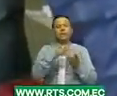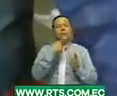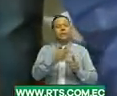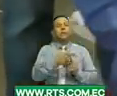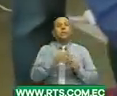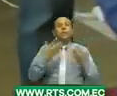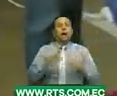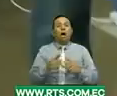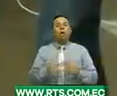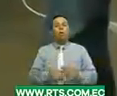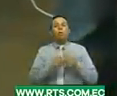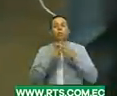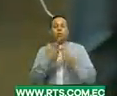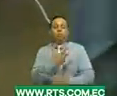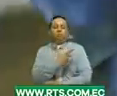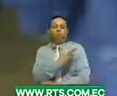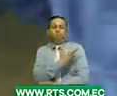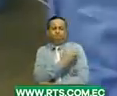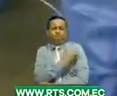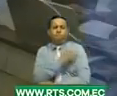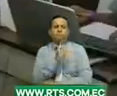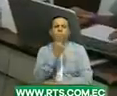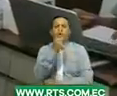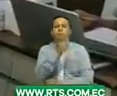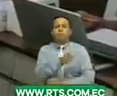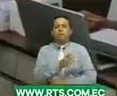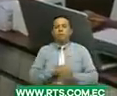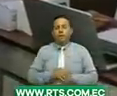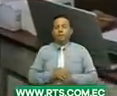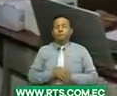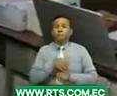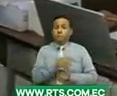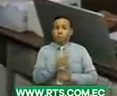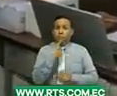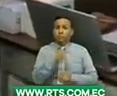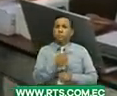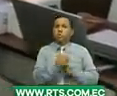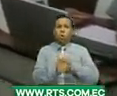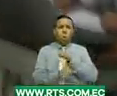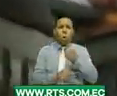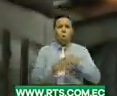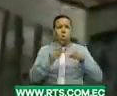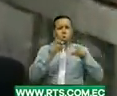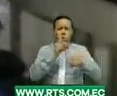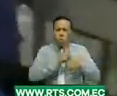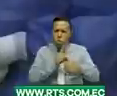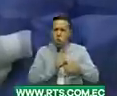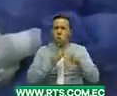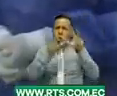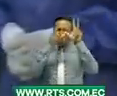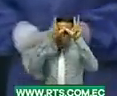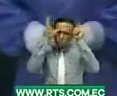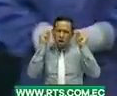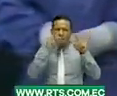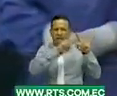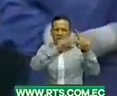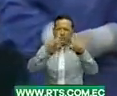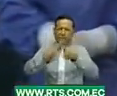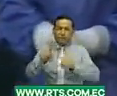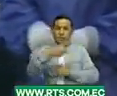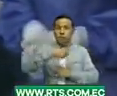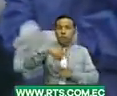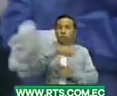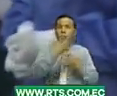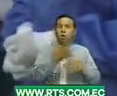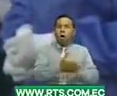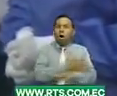de inmunización contra el COVID-19. El galeno, que al igual que todo el personal médico, enfermeras y de sanitización, cumplieron una sacrificada